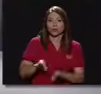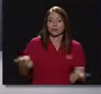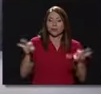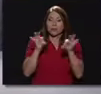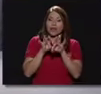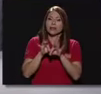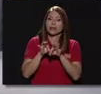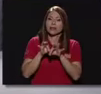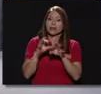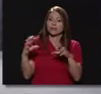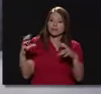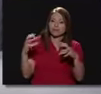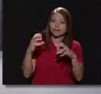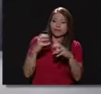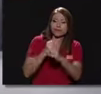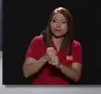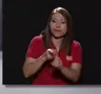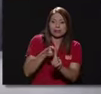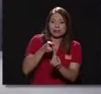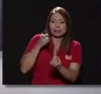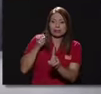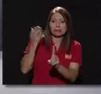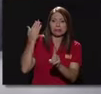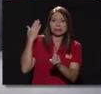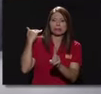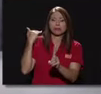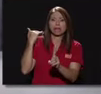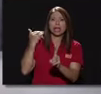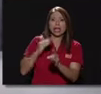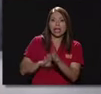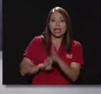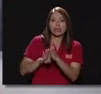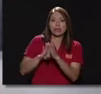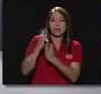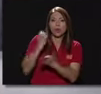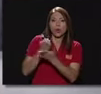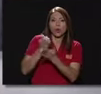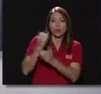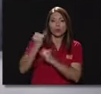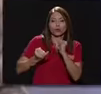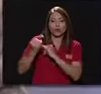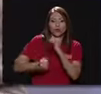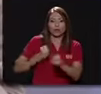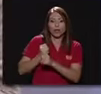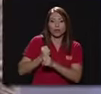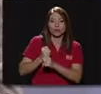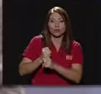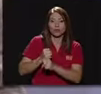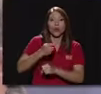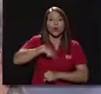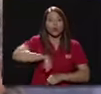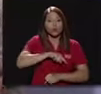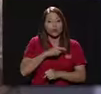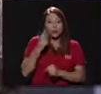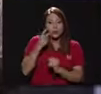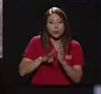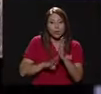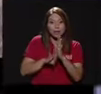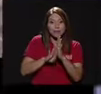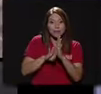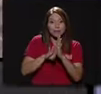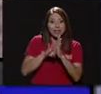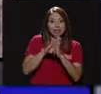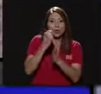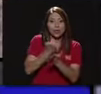importante recapitular un poco el origen del crecimiento económico en los últimos años. Cuando descomponemos el crecimiento